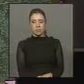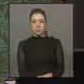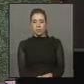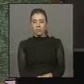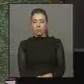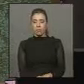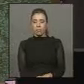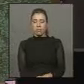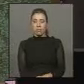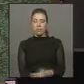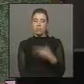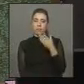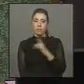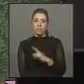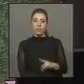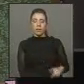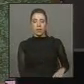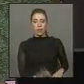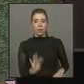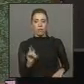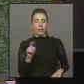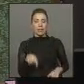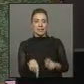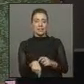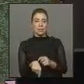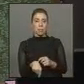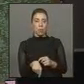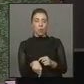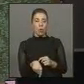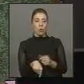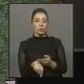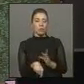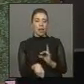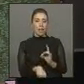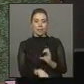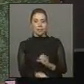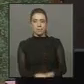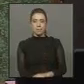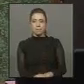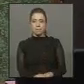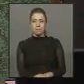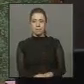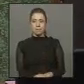Tiene la palabra el diputado Iván Fuente por el tiempo que le queda a la democracia cristiana.